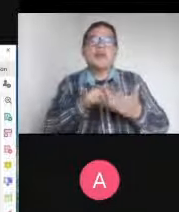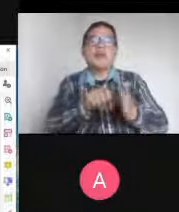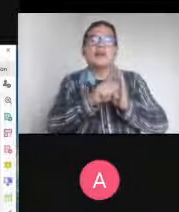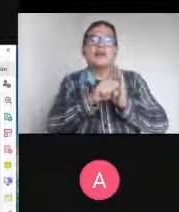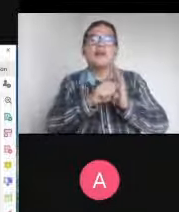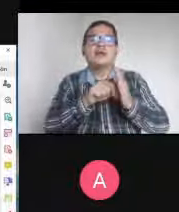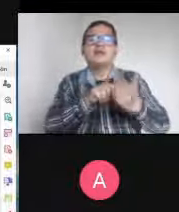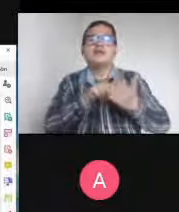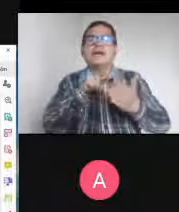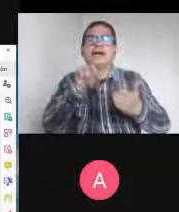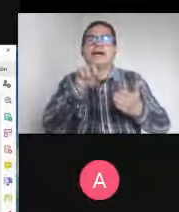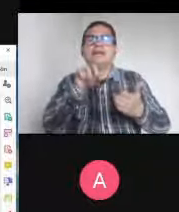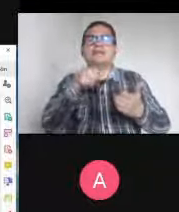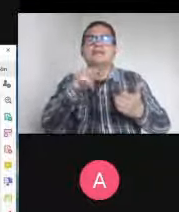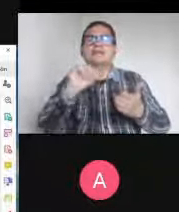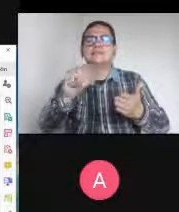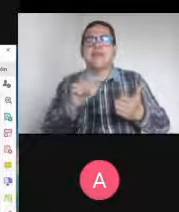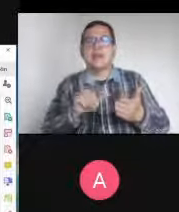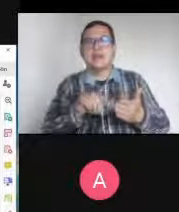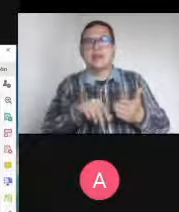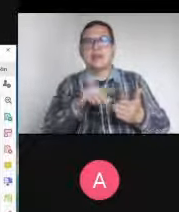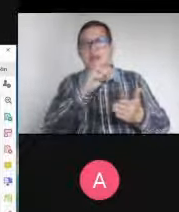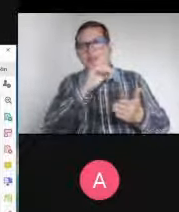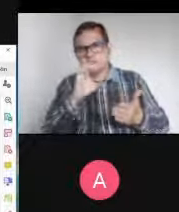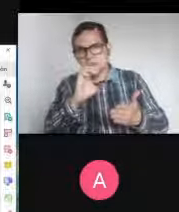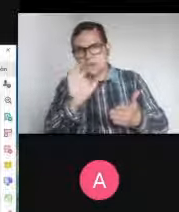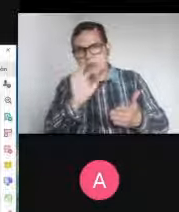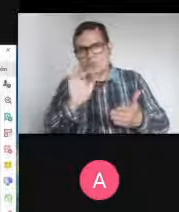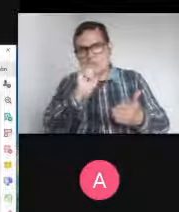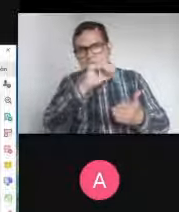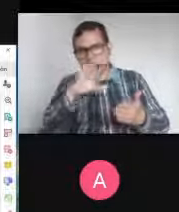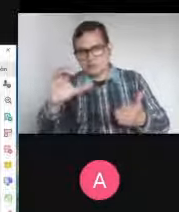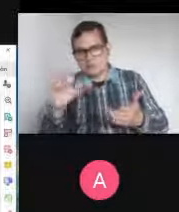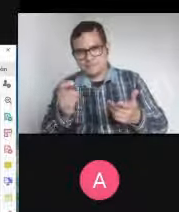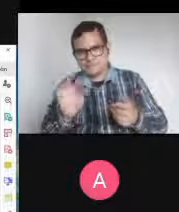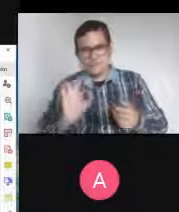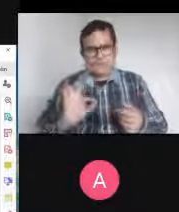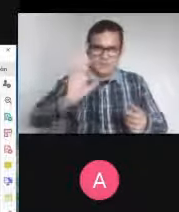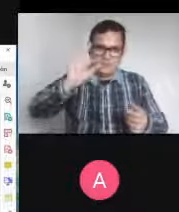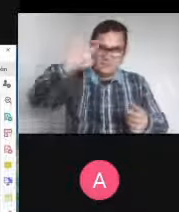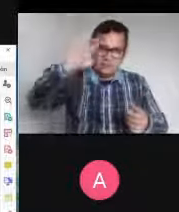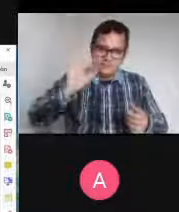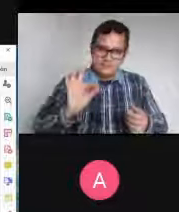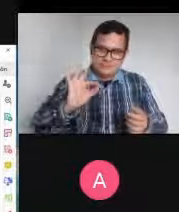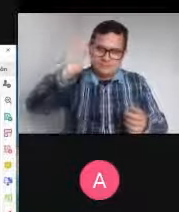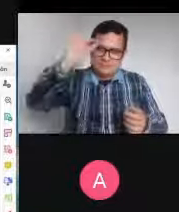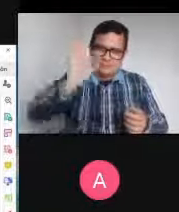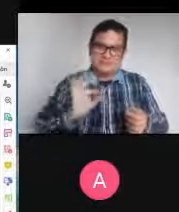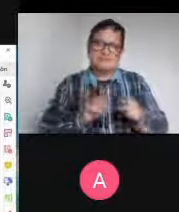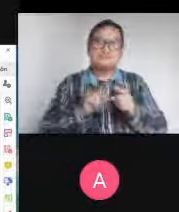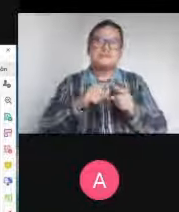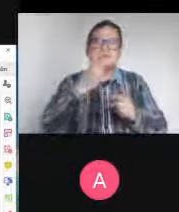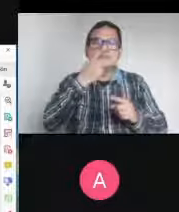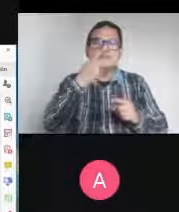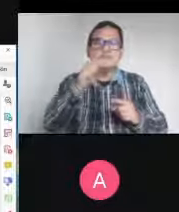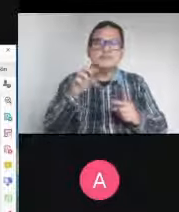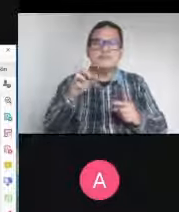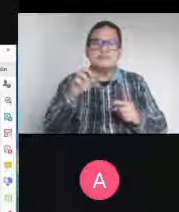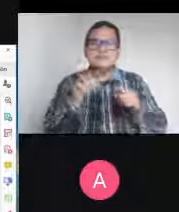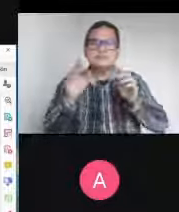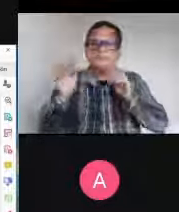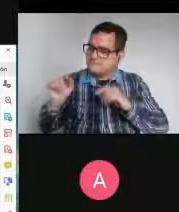esto es esta perillita de acá. Igualmente usted puede mover la señal hacia arriba y hacia abajo. Entonces aquí con el botoncito de posición